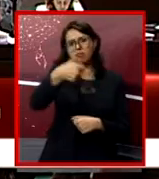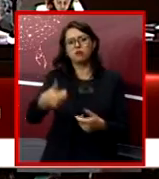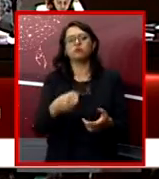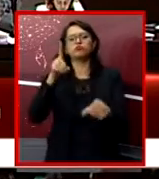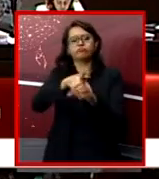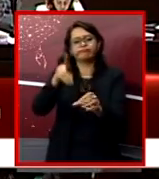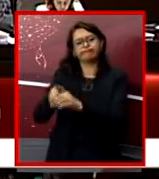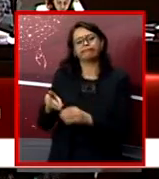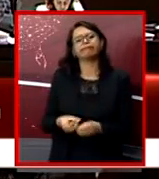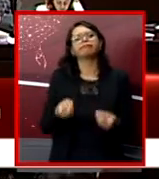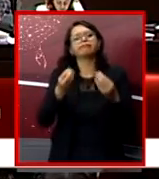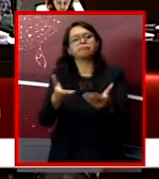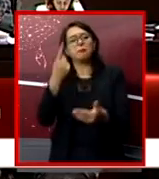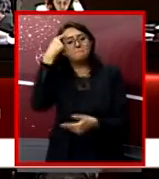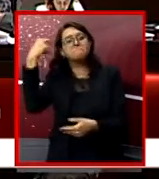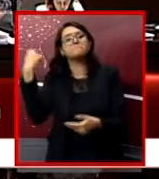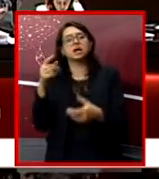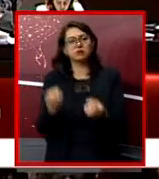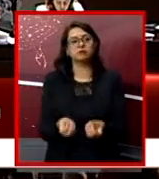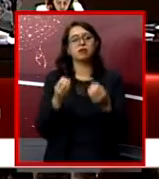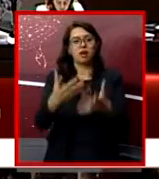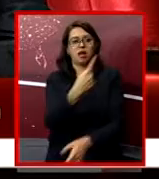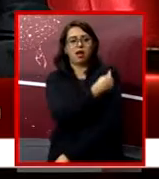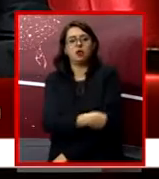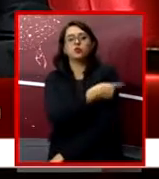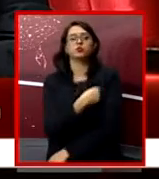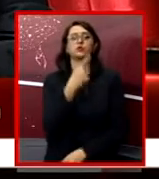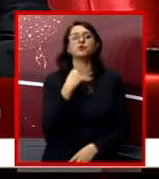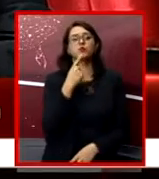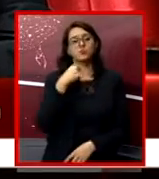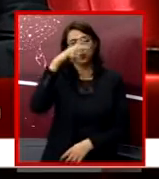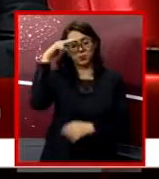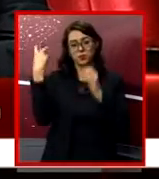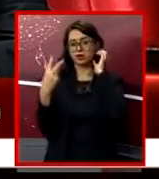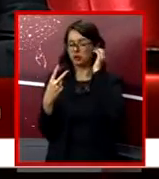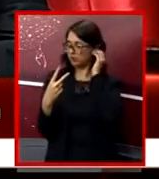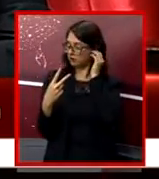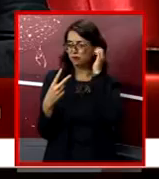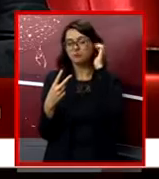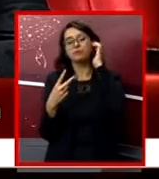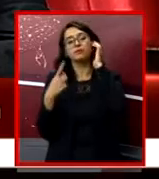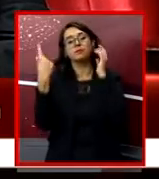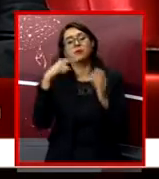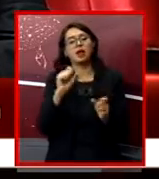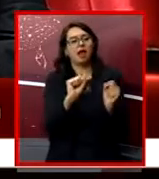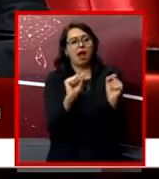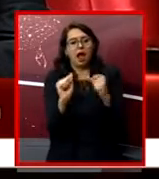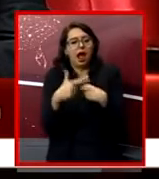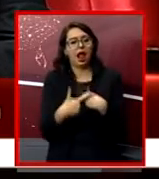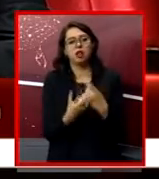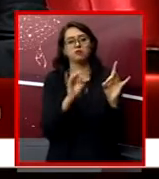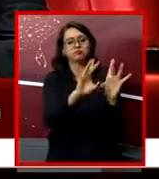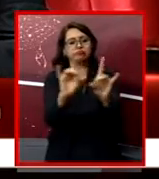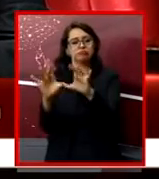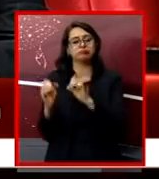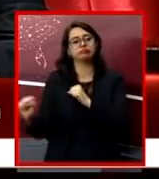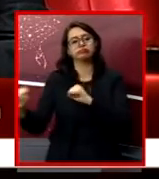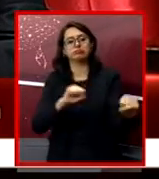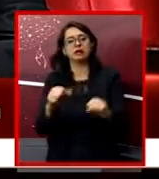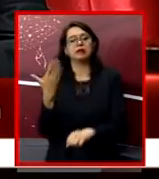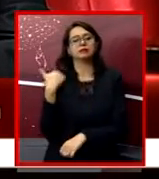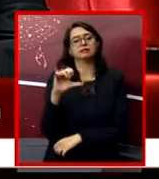diputado federal para destinarlo a través de la Cruz Roja Mexicana a las acciones para enfrentar los daños ocasionados por el sismo del 7 de